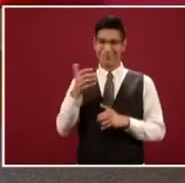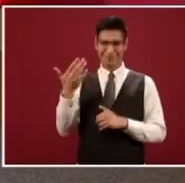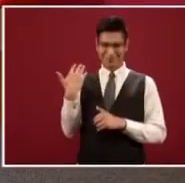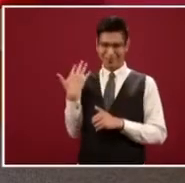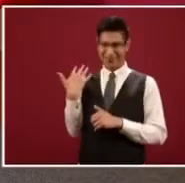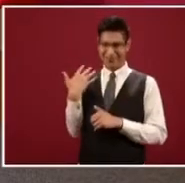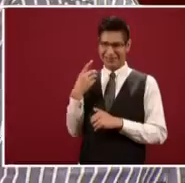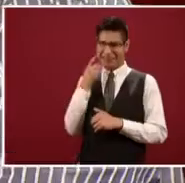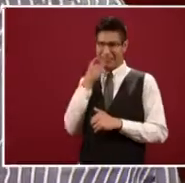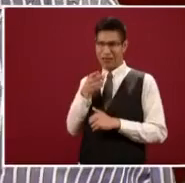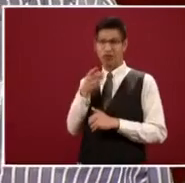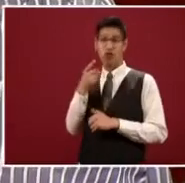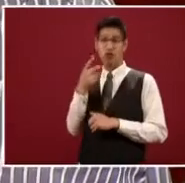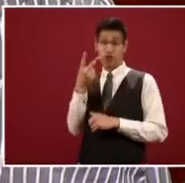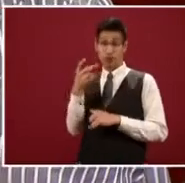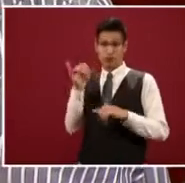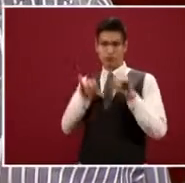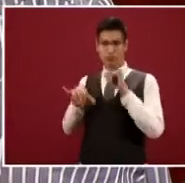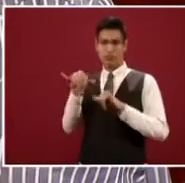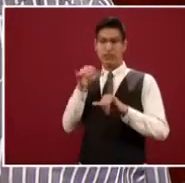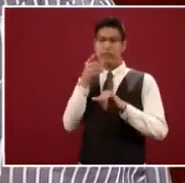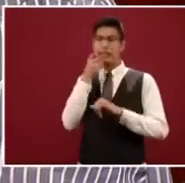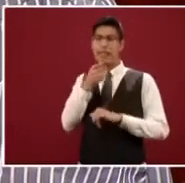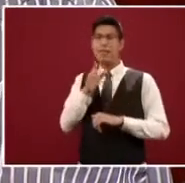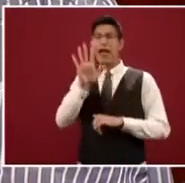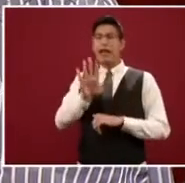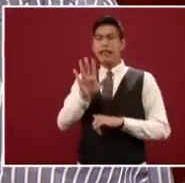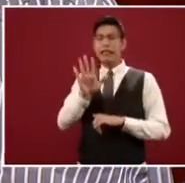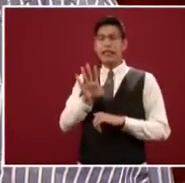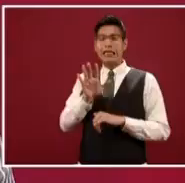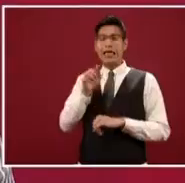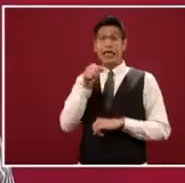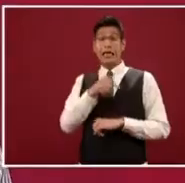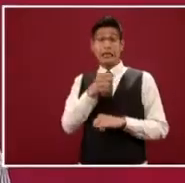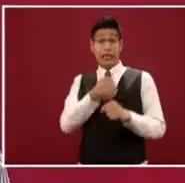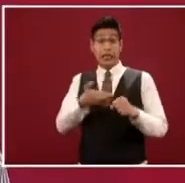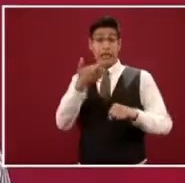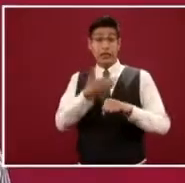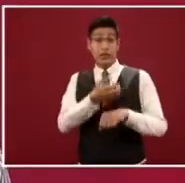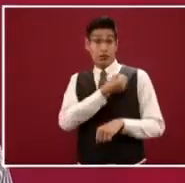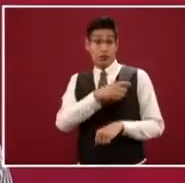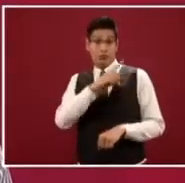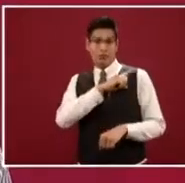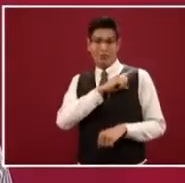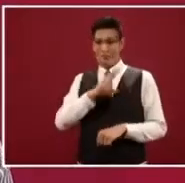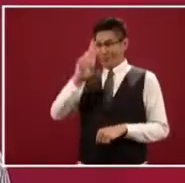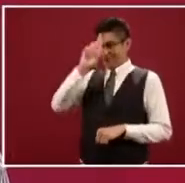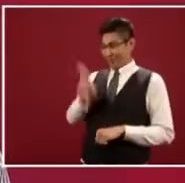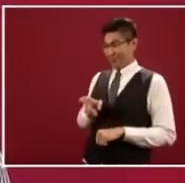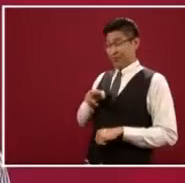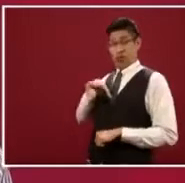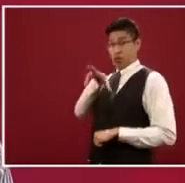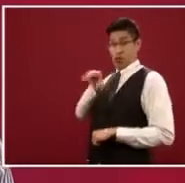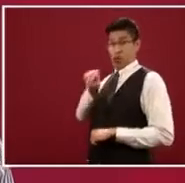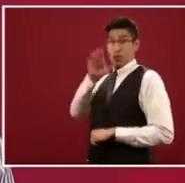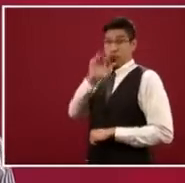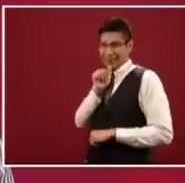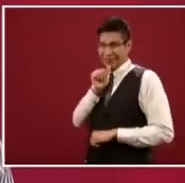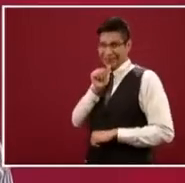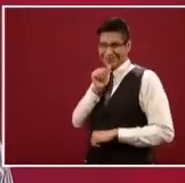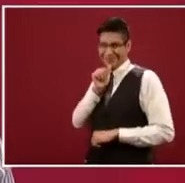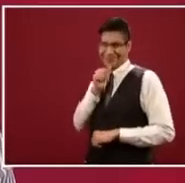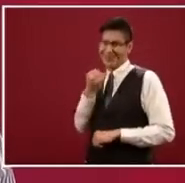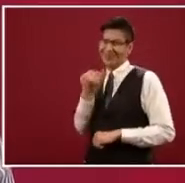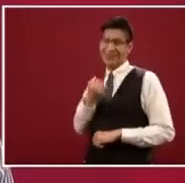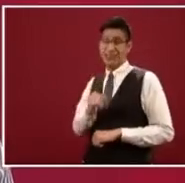habían emitido un comunicado que parecía señalar que la Secretaría de Salud les prohíbe hacer las pruebas. Y ya conversamos, aclararon